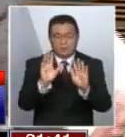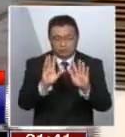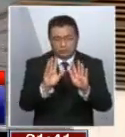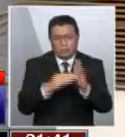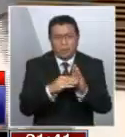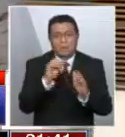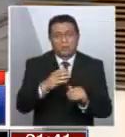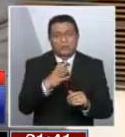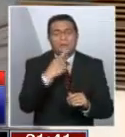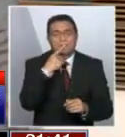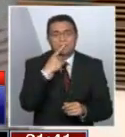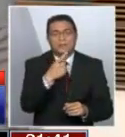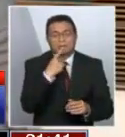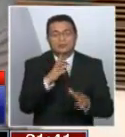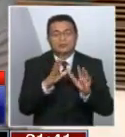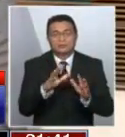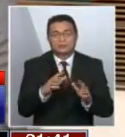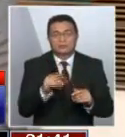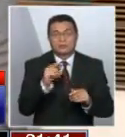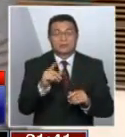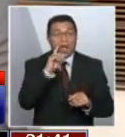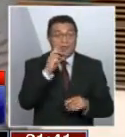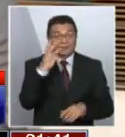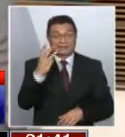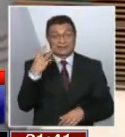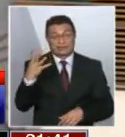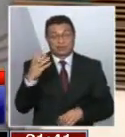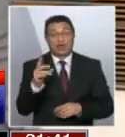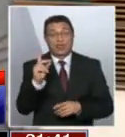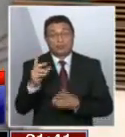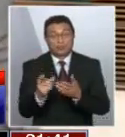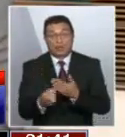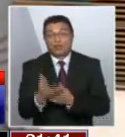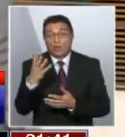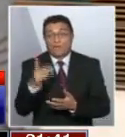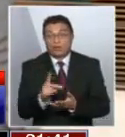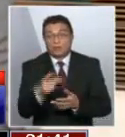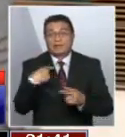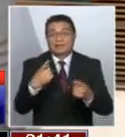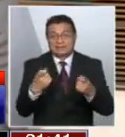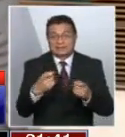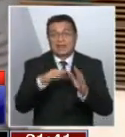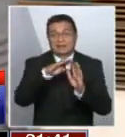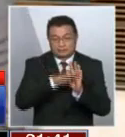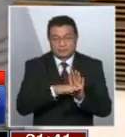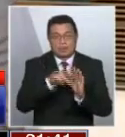preguntar por el tema. Son gruesos, sí. Y hay 35 diputados nuevos. Diputado, se le quiero preguntar, reducir le